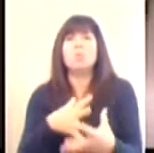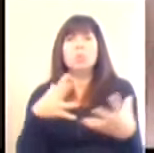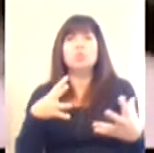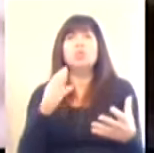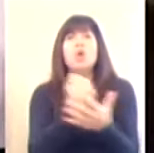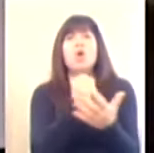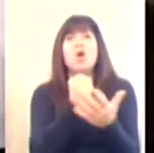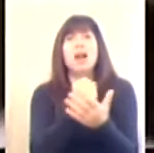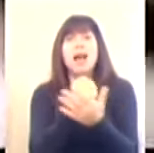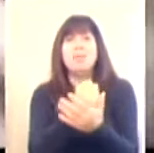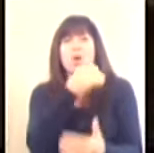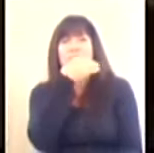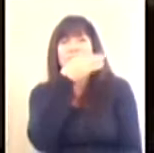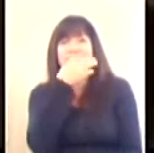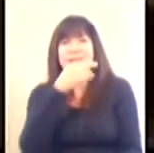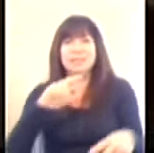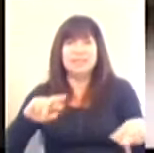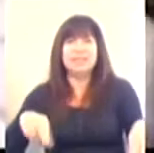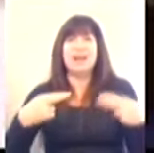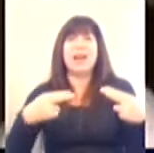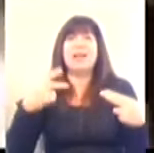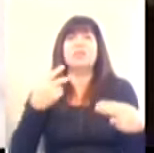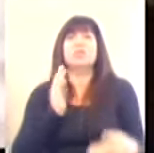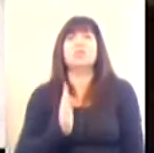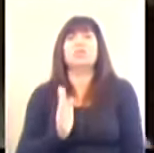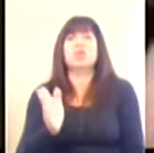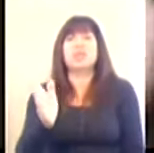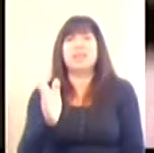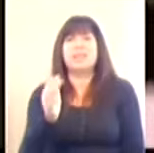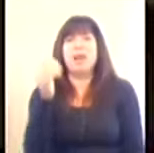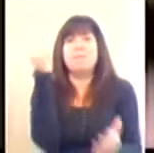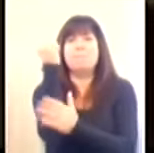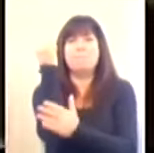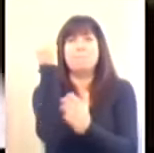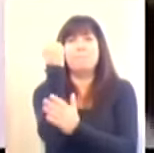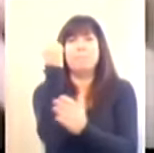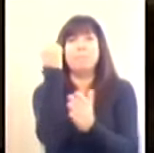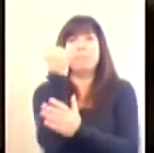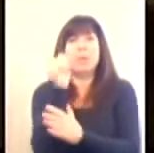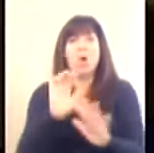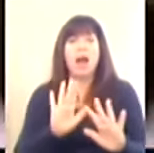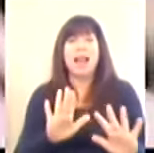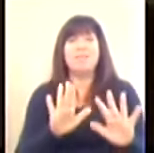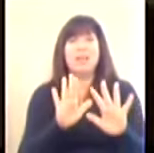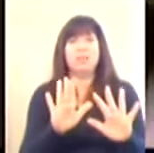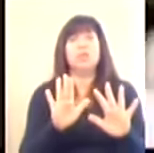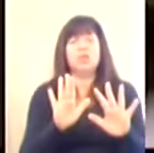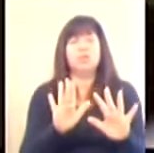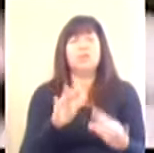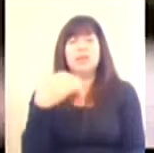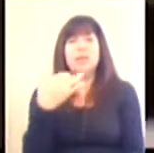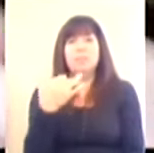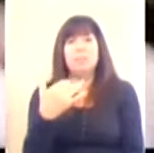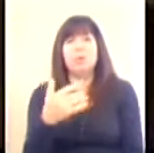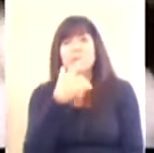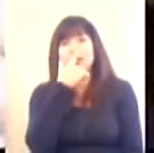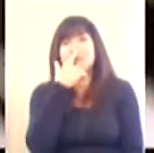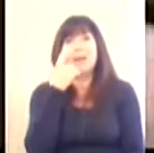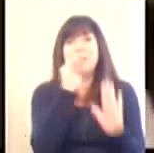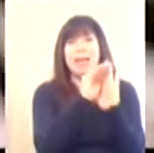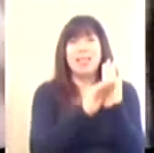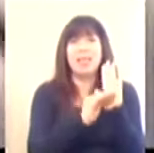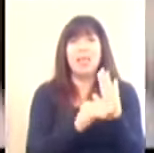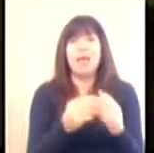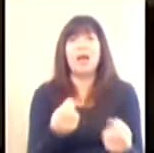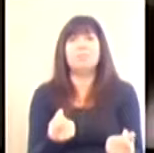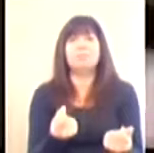una declaración para una reactivación sostenible. Un pilar es la calefacción sustentable. Hoy día vamos y sabemos que esta medida es la más costo